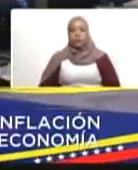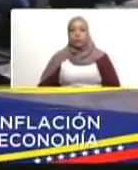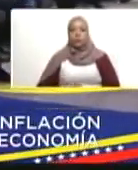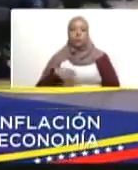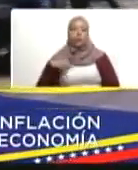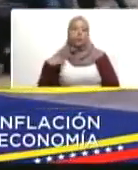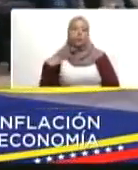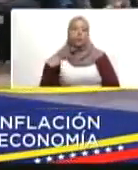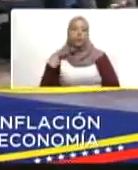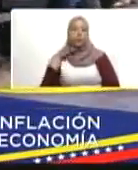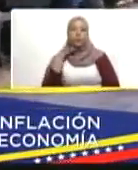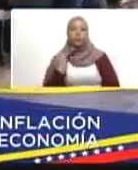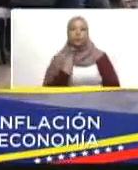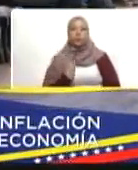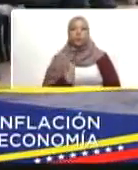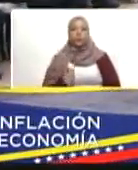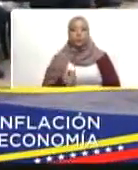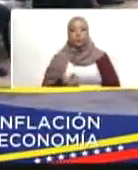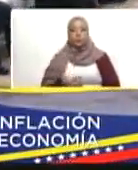cambiario